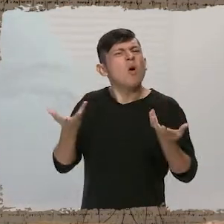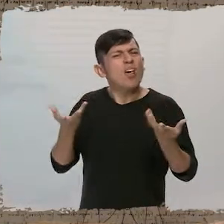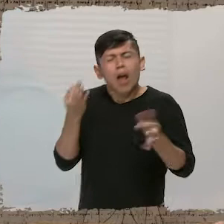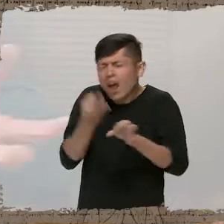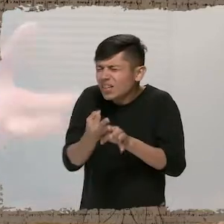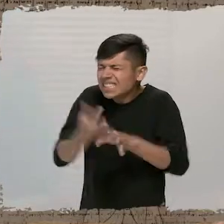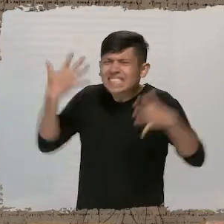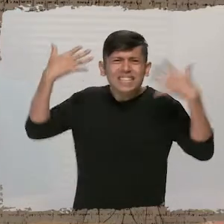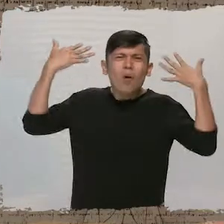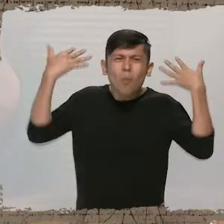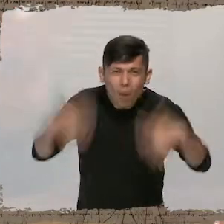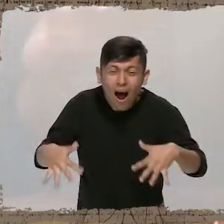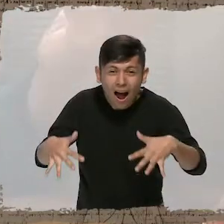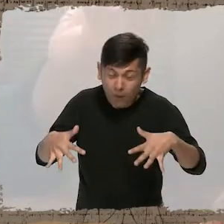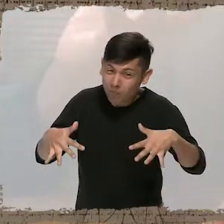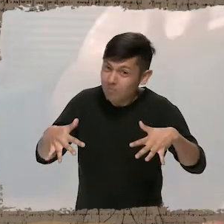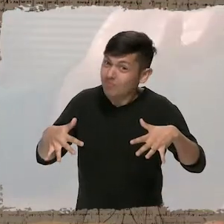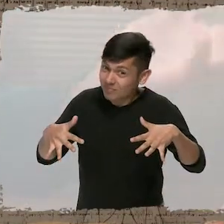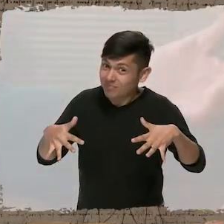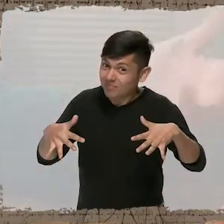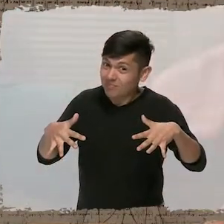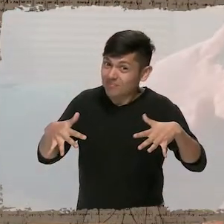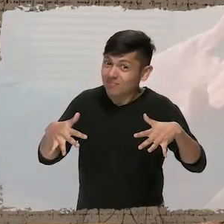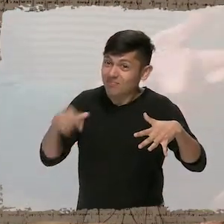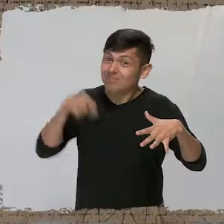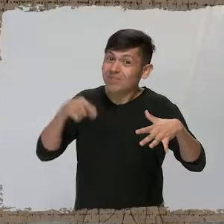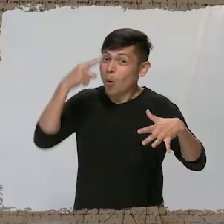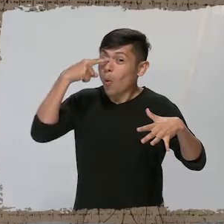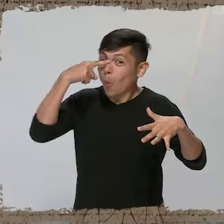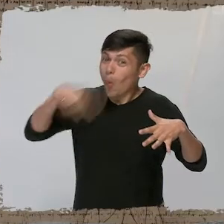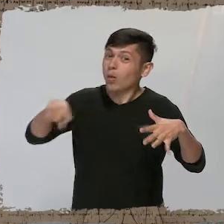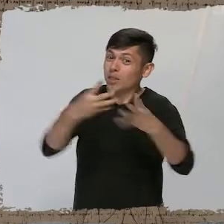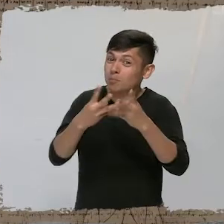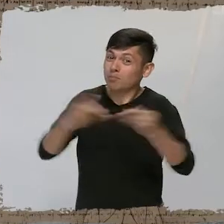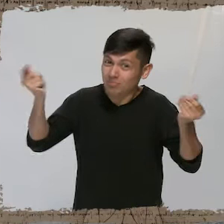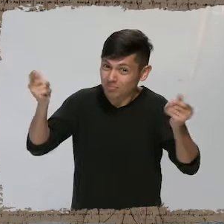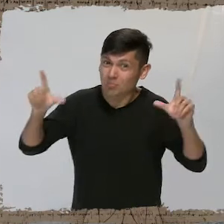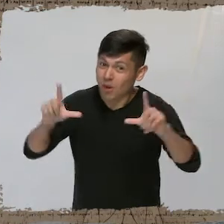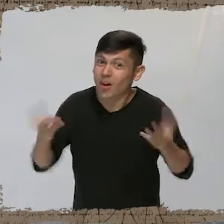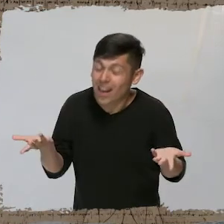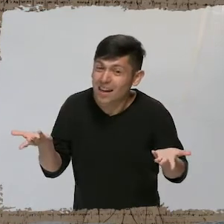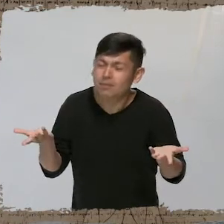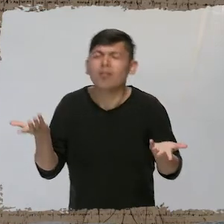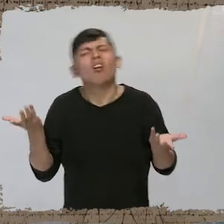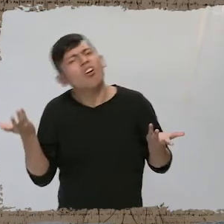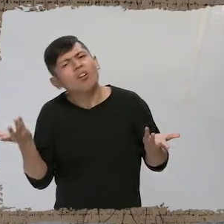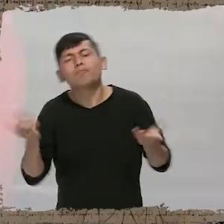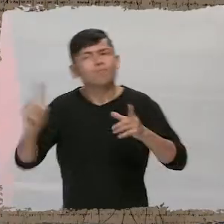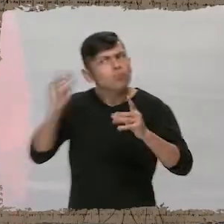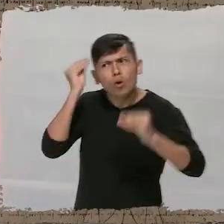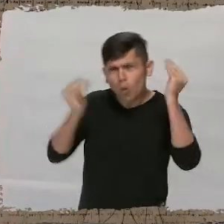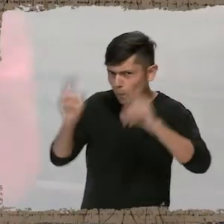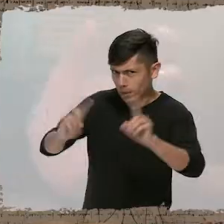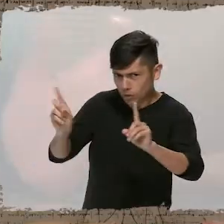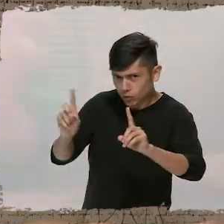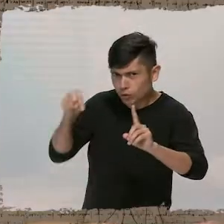edición escucha al tri al tri mega especial y porque es el último programa pero